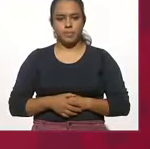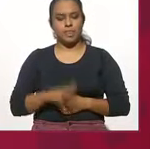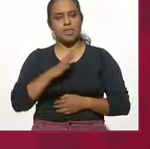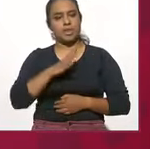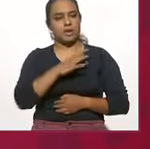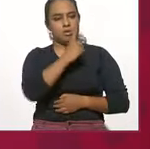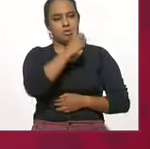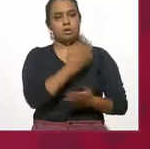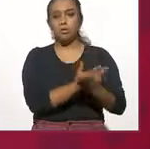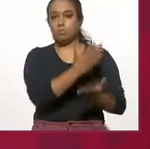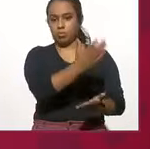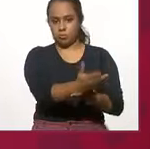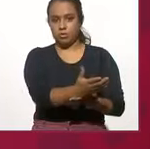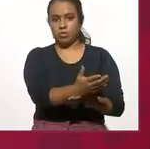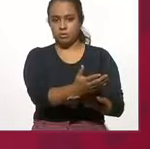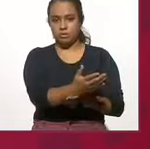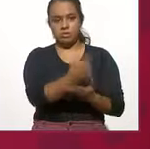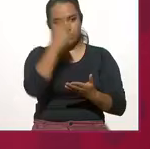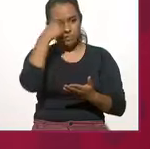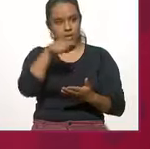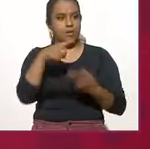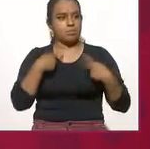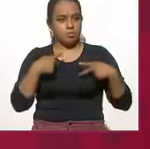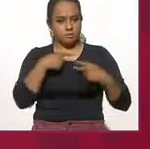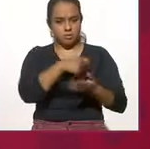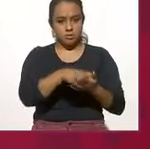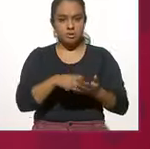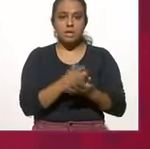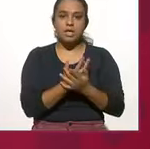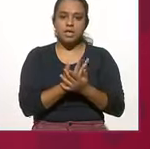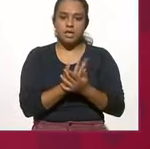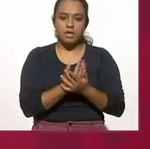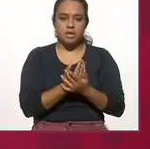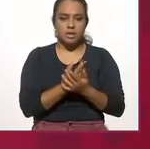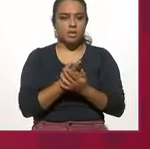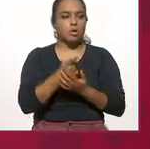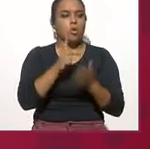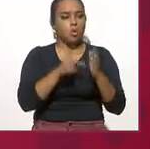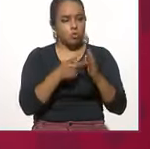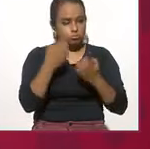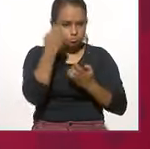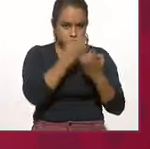propuesta de adquisición. Se está esperando un nuevo avalúo